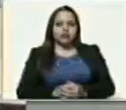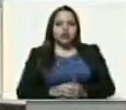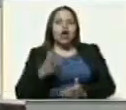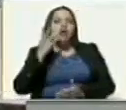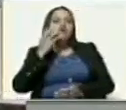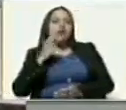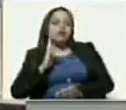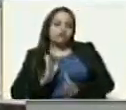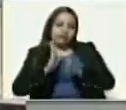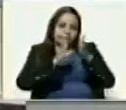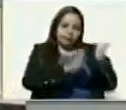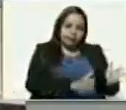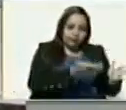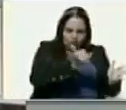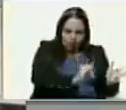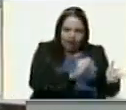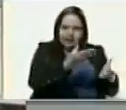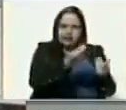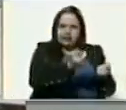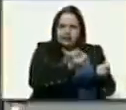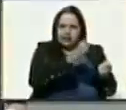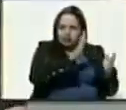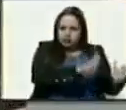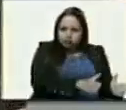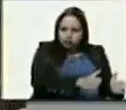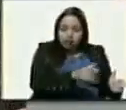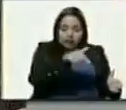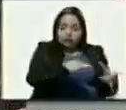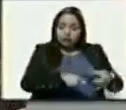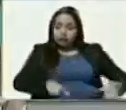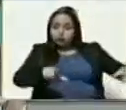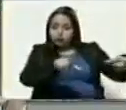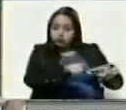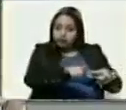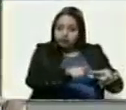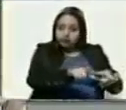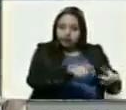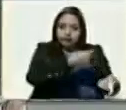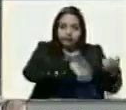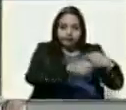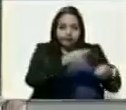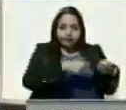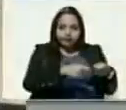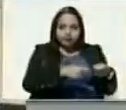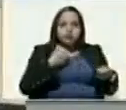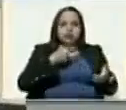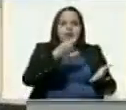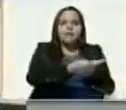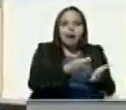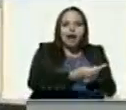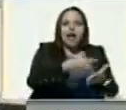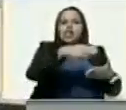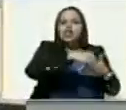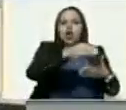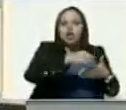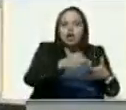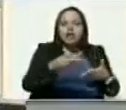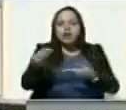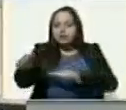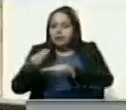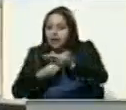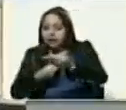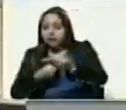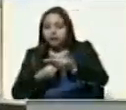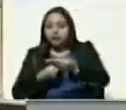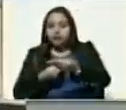cuenta en divisas y ese comercio, ¿verdad?, le voy a pagar en divisa y él recibe en su cuenta en